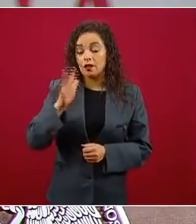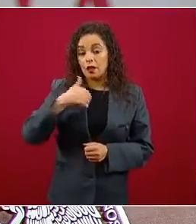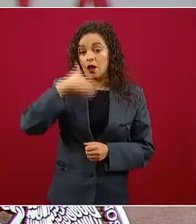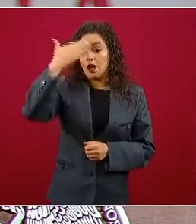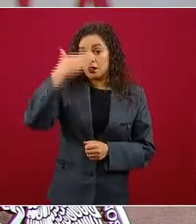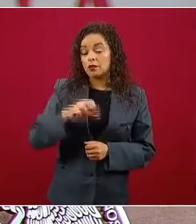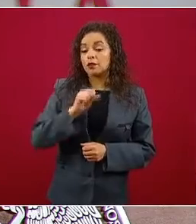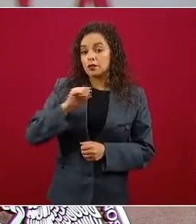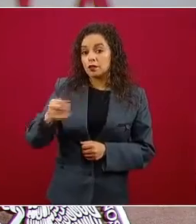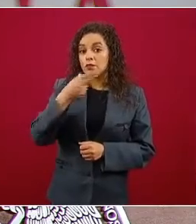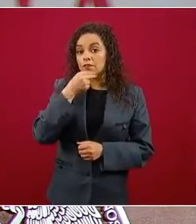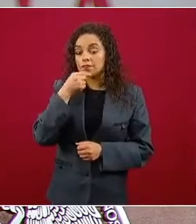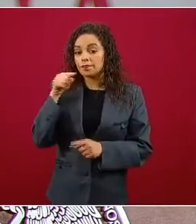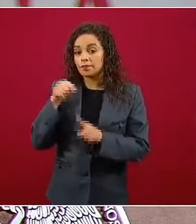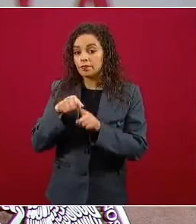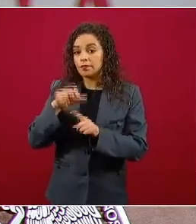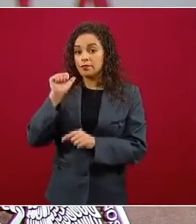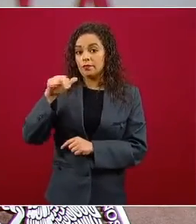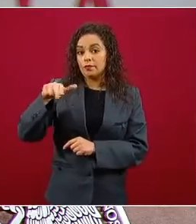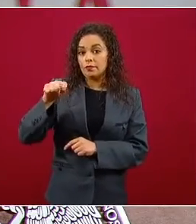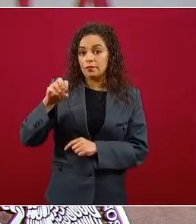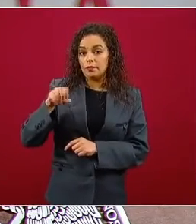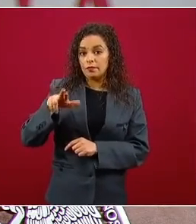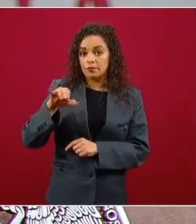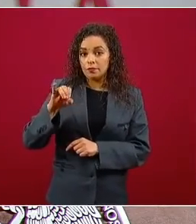Lima cuando